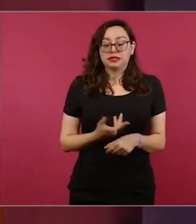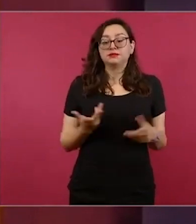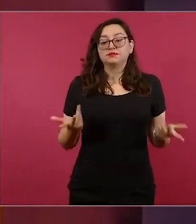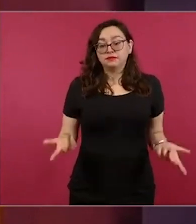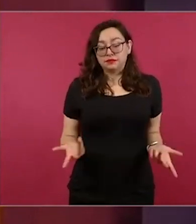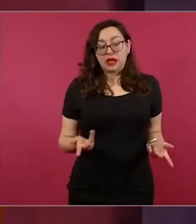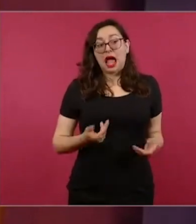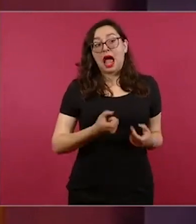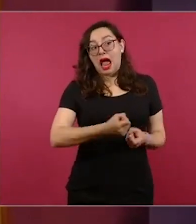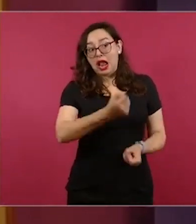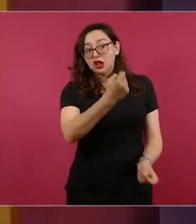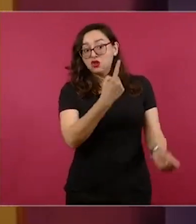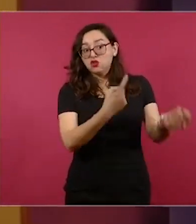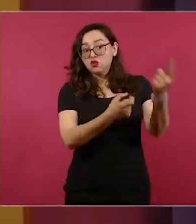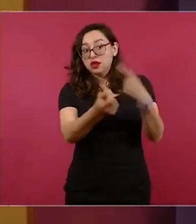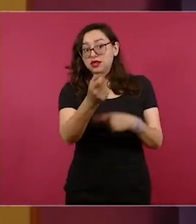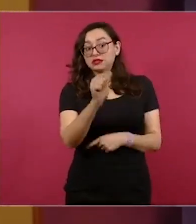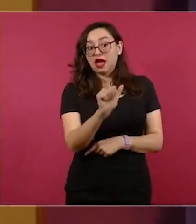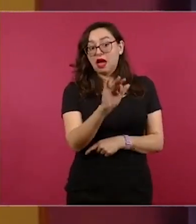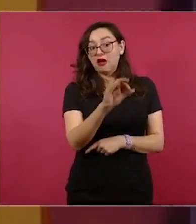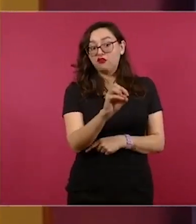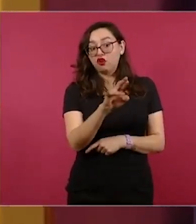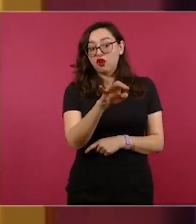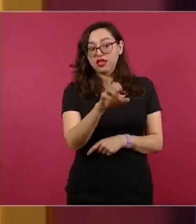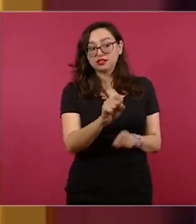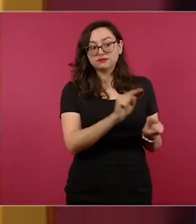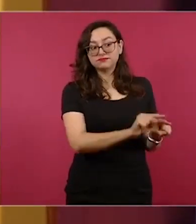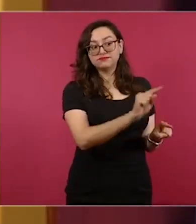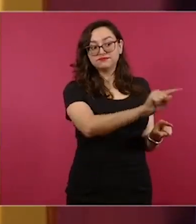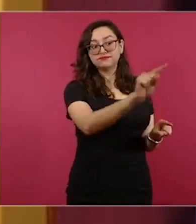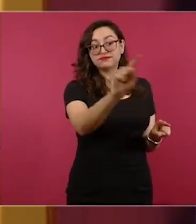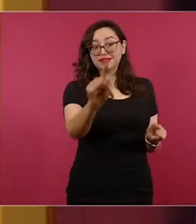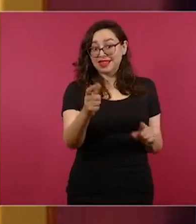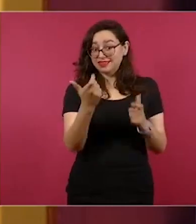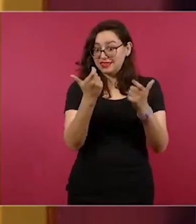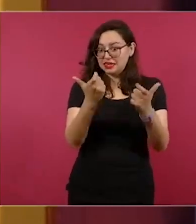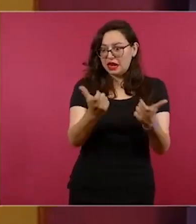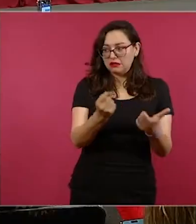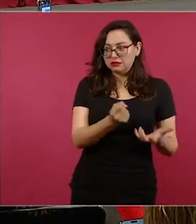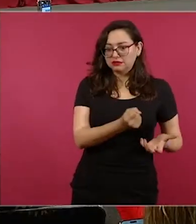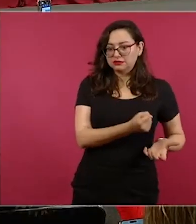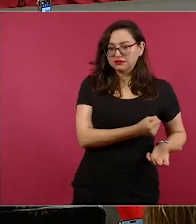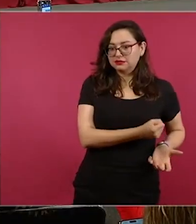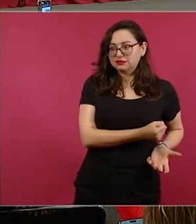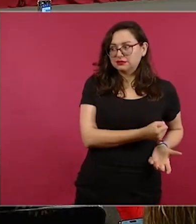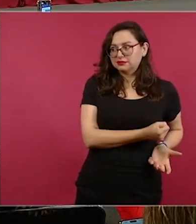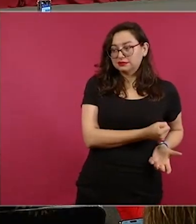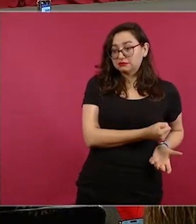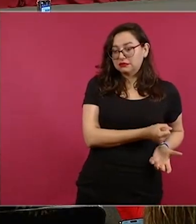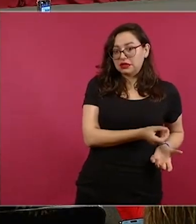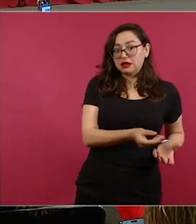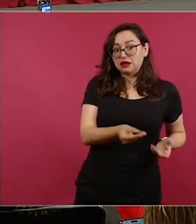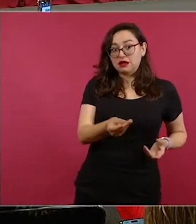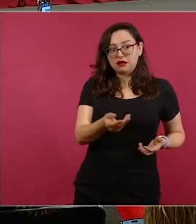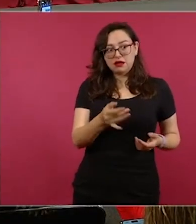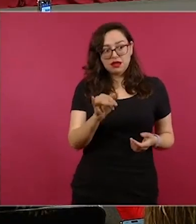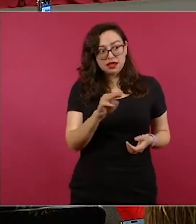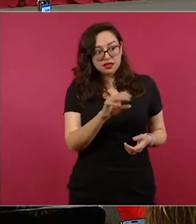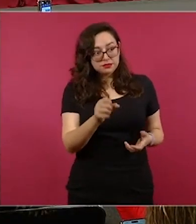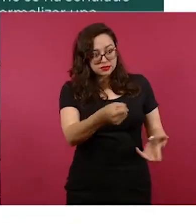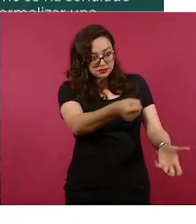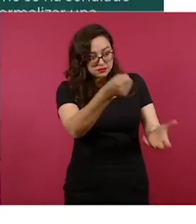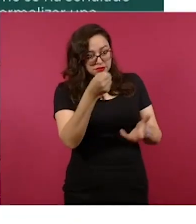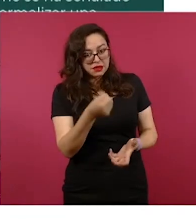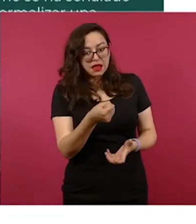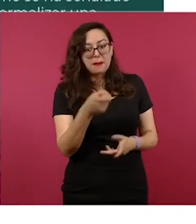totalidad de de los de los recursos y los recursos para financiar incluso la f ha señalado que no